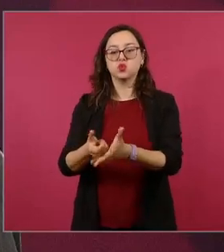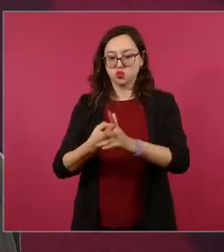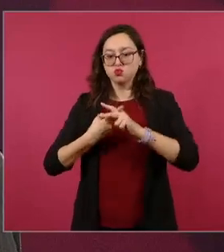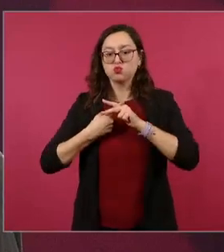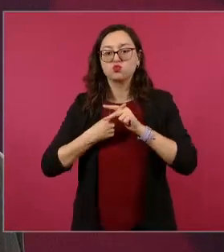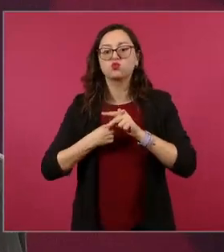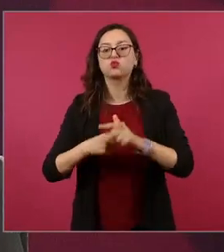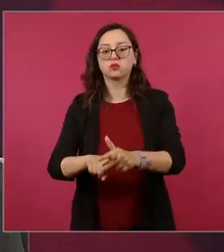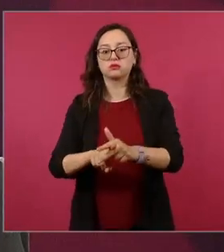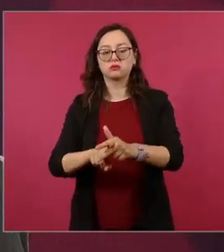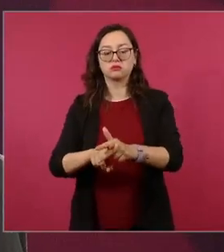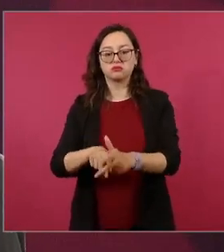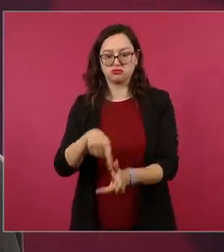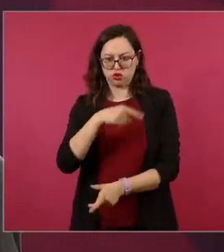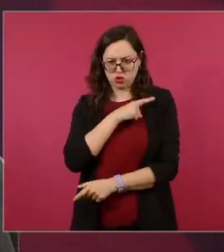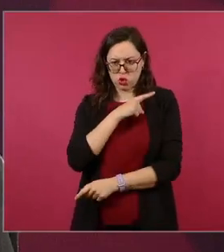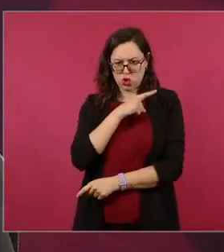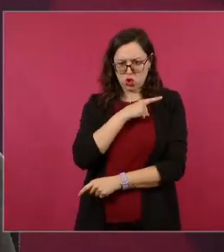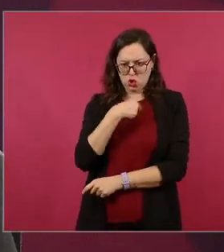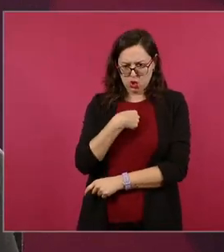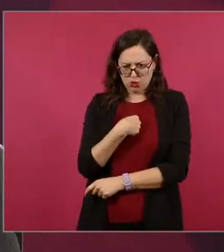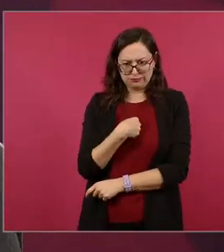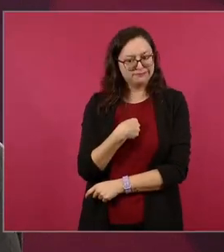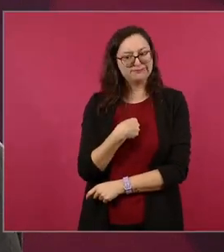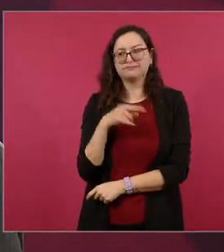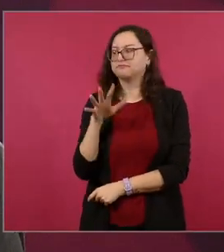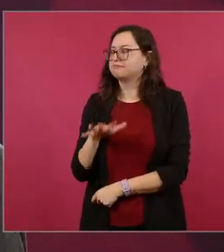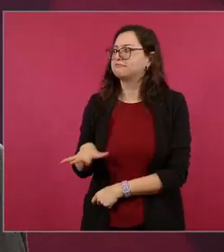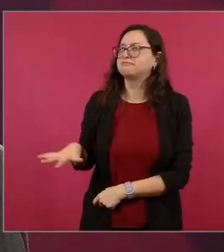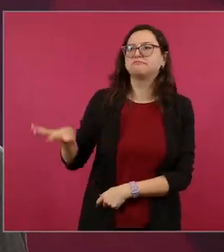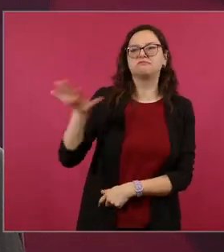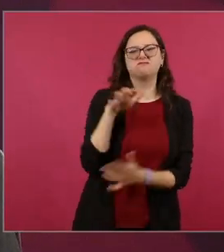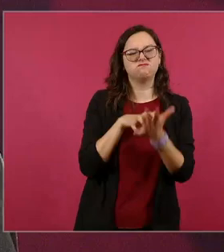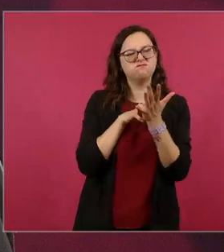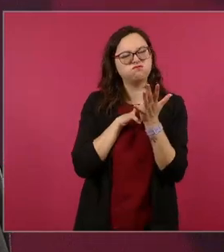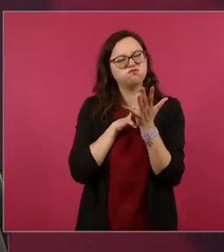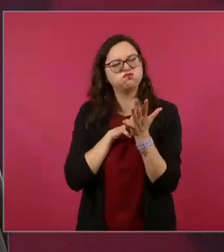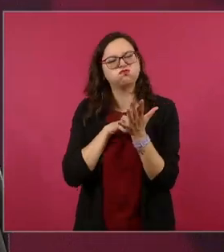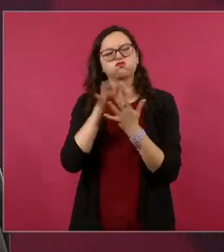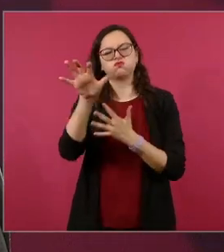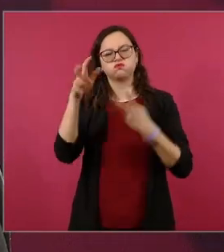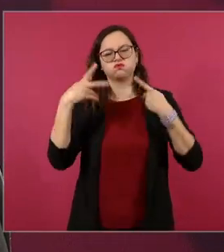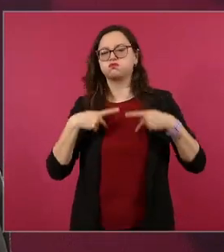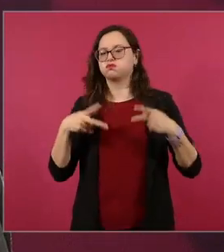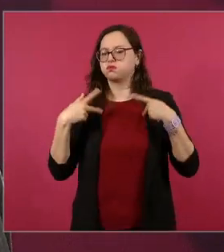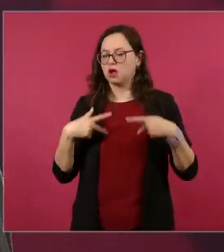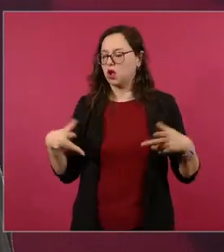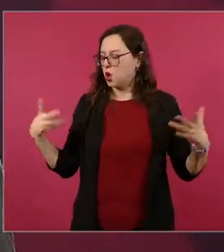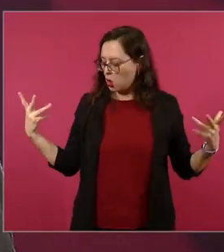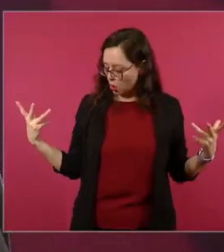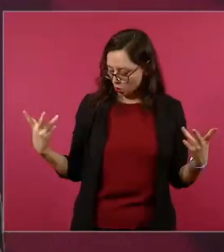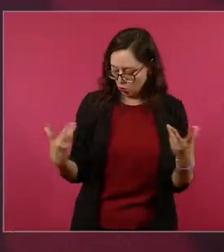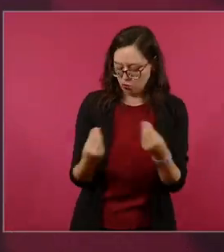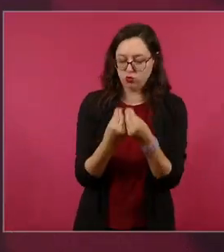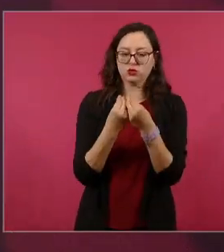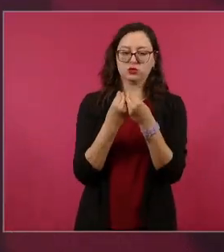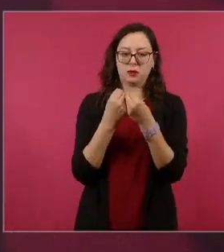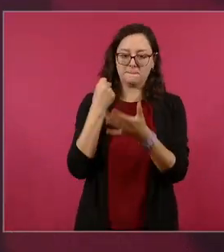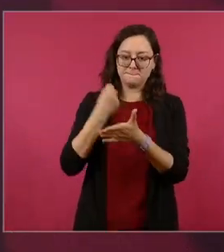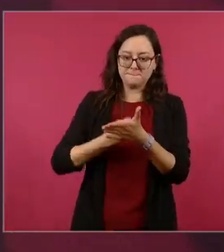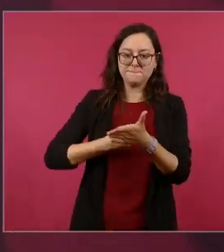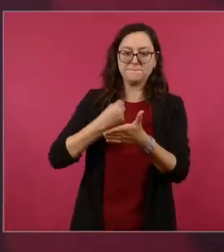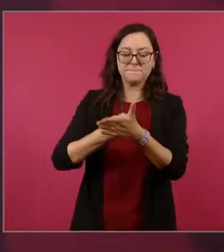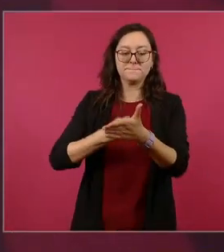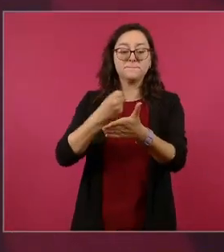lo han hecho millones de mexicanos, porque yo no soy el único. A mí me tocó la